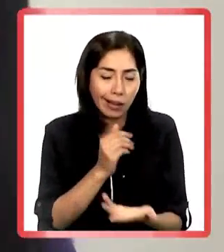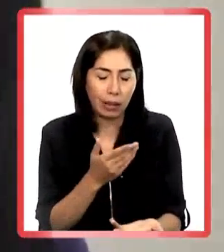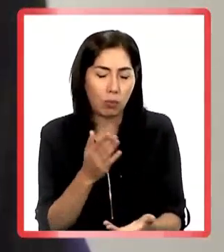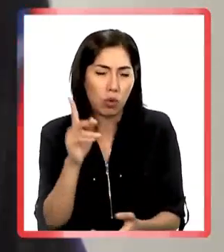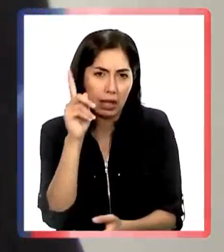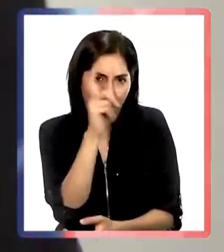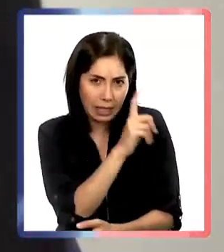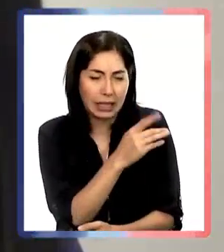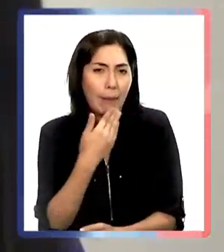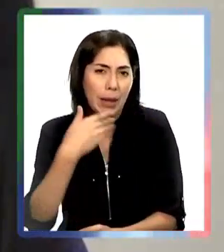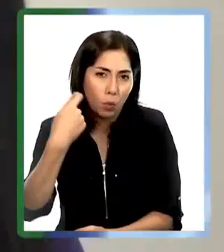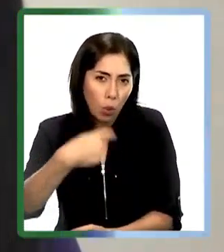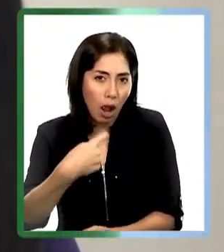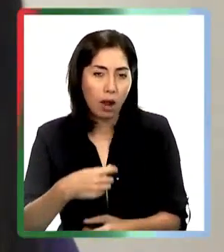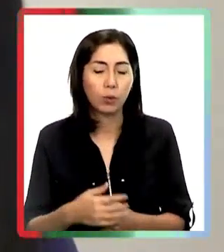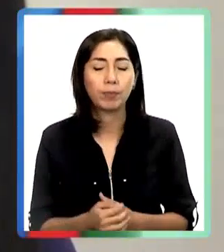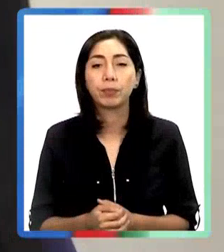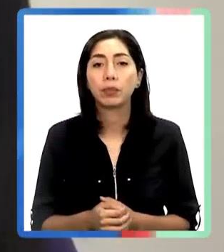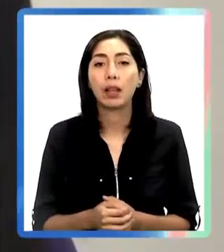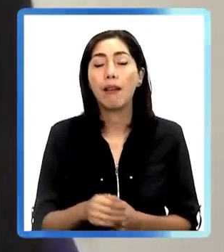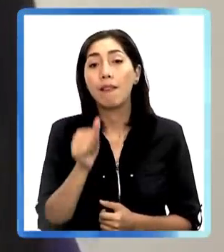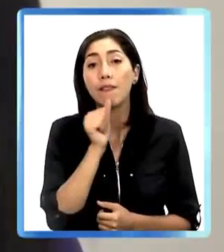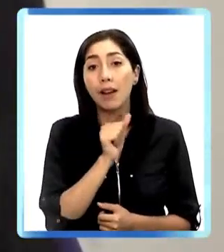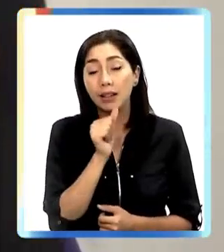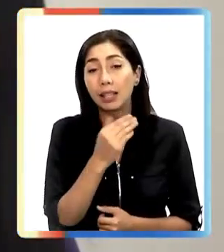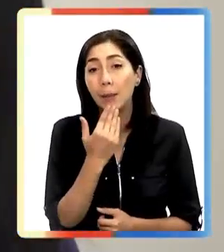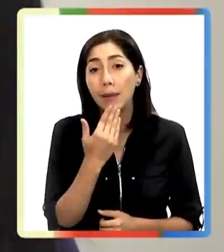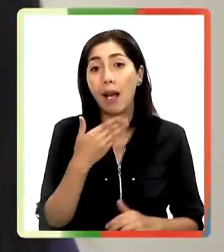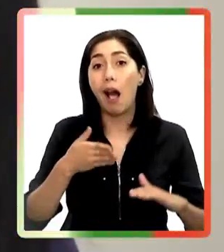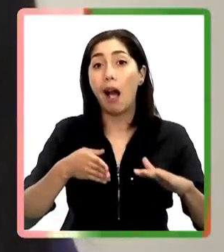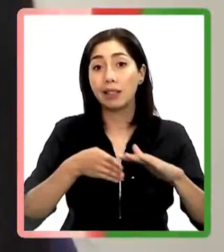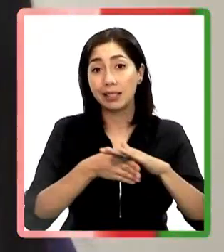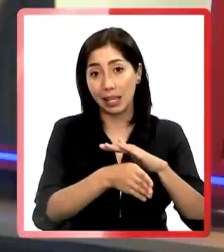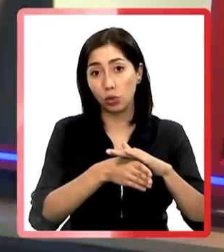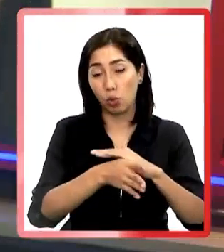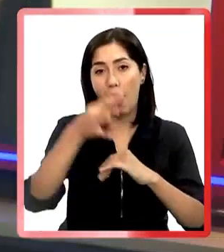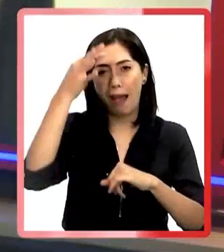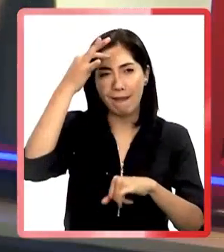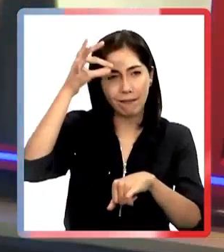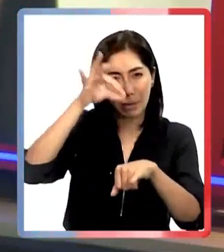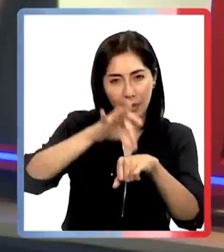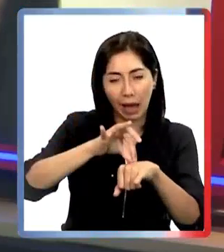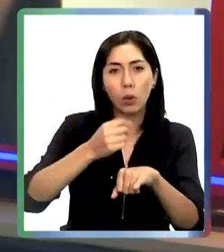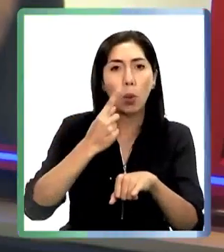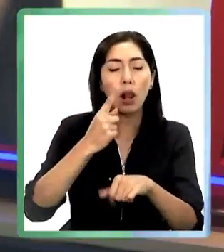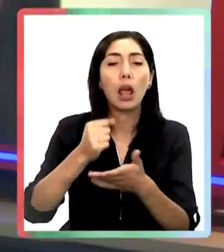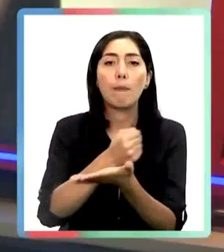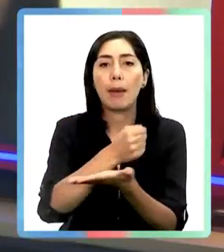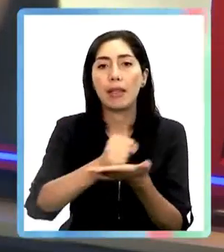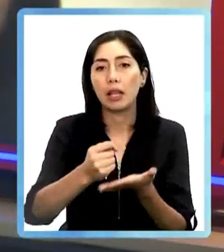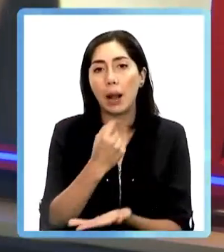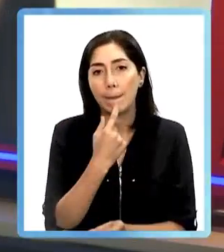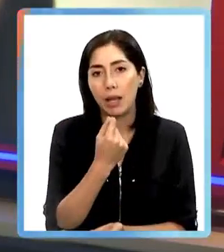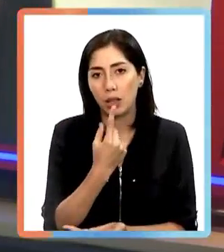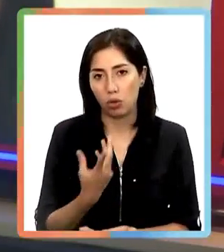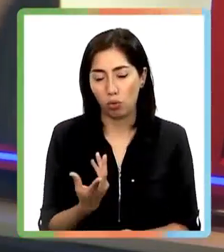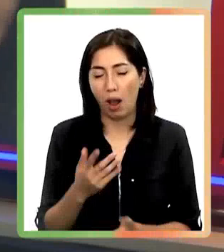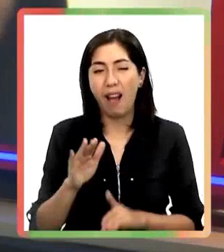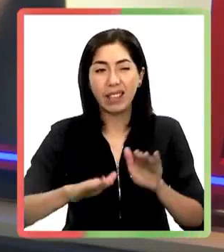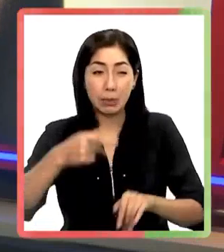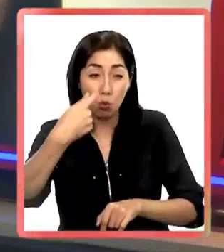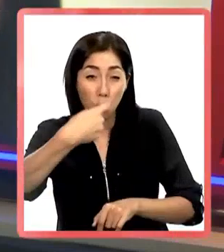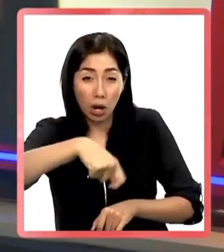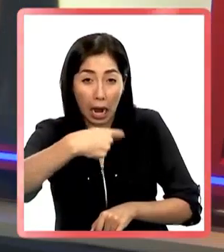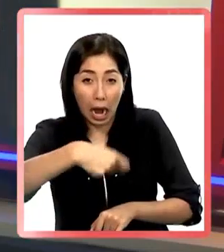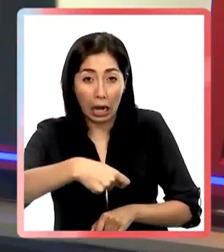realizar, que son caros. Falta, sin duda alguna, el acceso a las enfermedades, a sus medicamentos, que muchas veces son muy caros